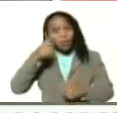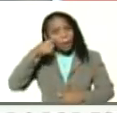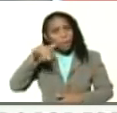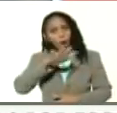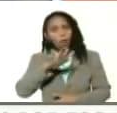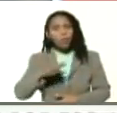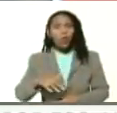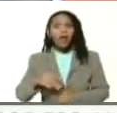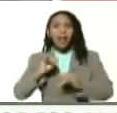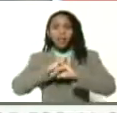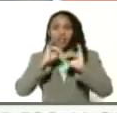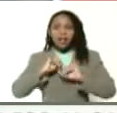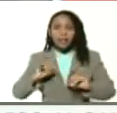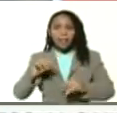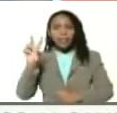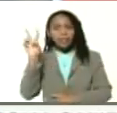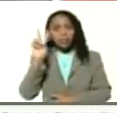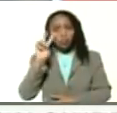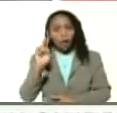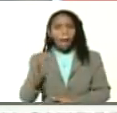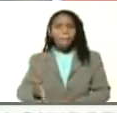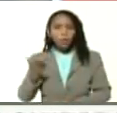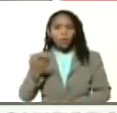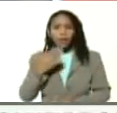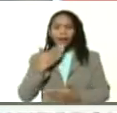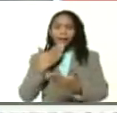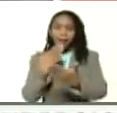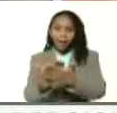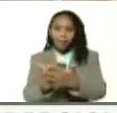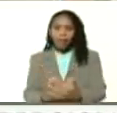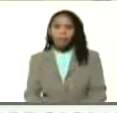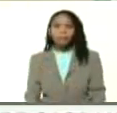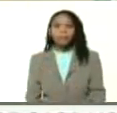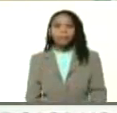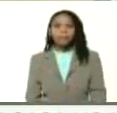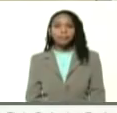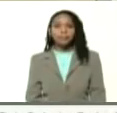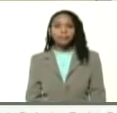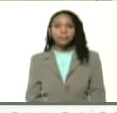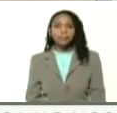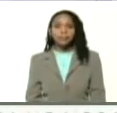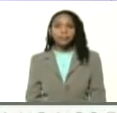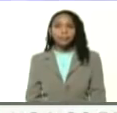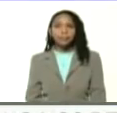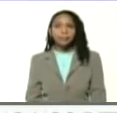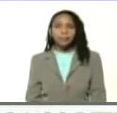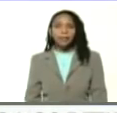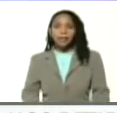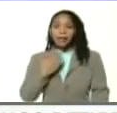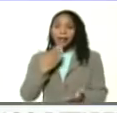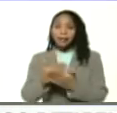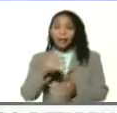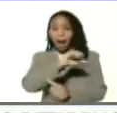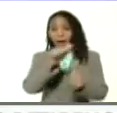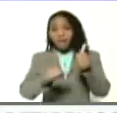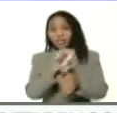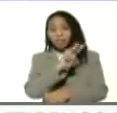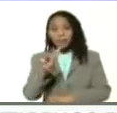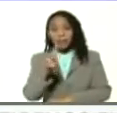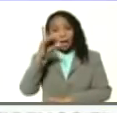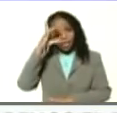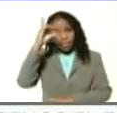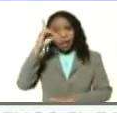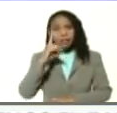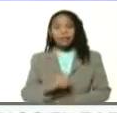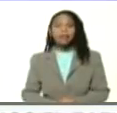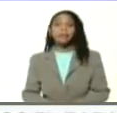y la felicidad de Venezuela. Muchísimas gracias. Agradecemos a la vicepresidenta ejecutiva de la República,